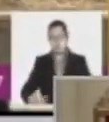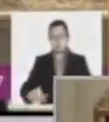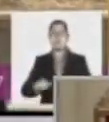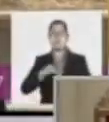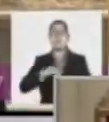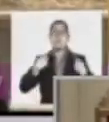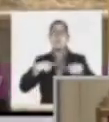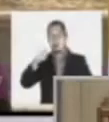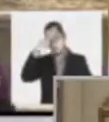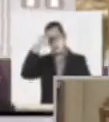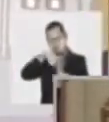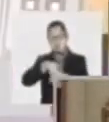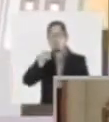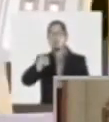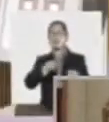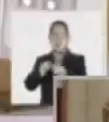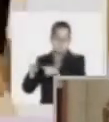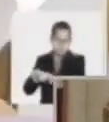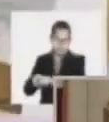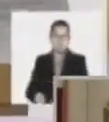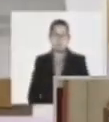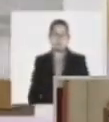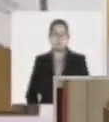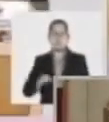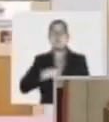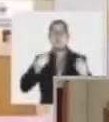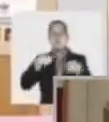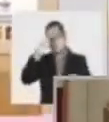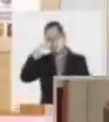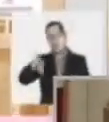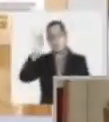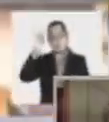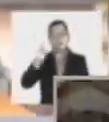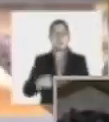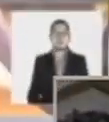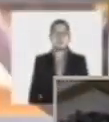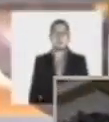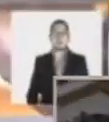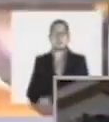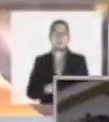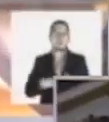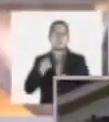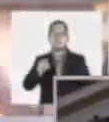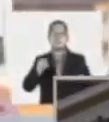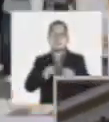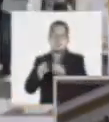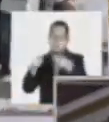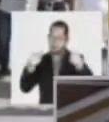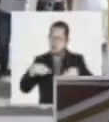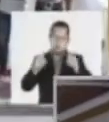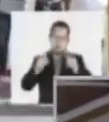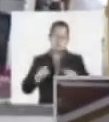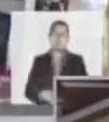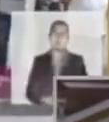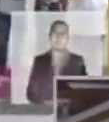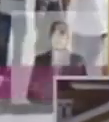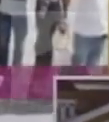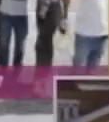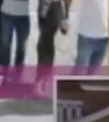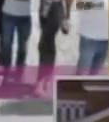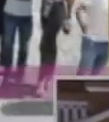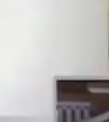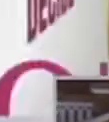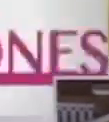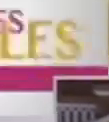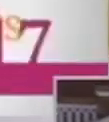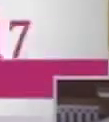sin duda. Bueno, y entonces ahí tienes tres opciones. ¿Estás de acuerdo con el procedimiento y con los candidatos? Bueno,